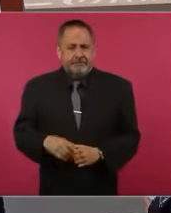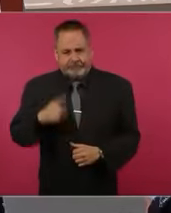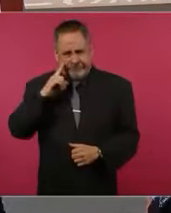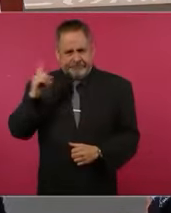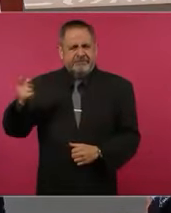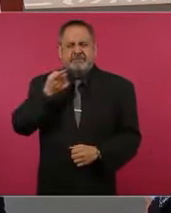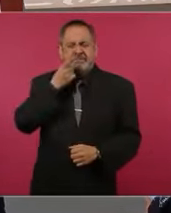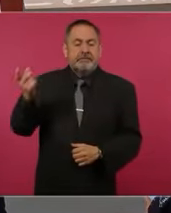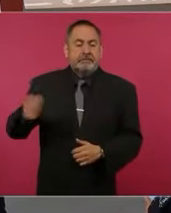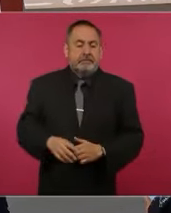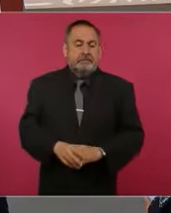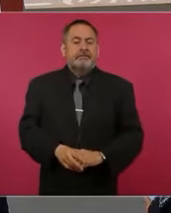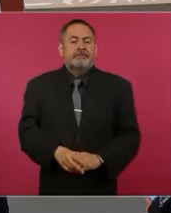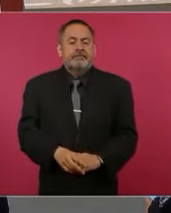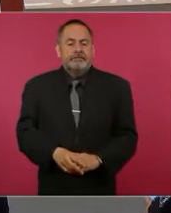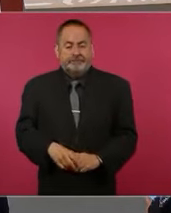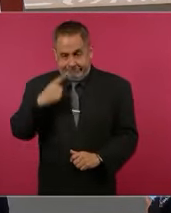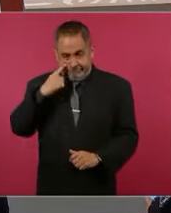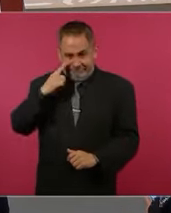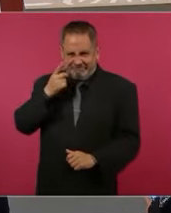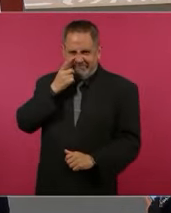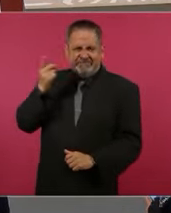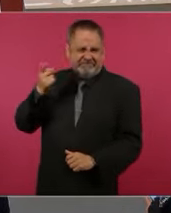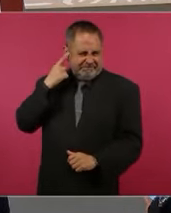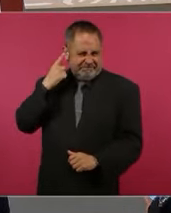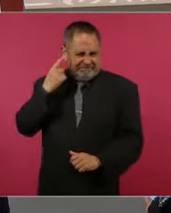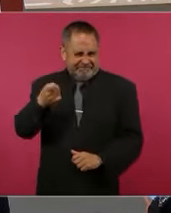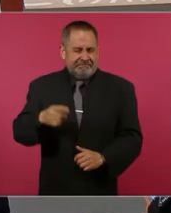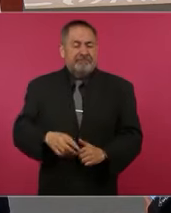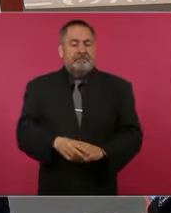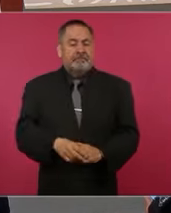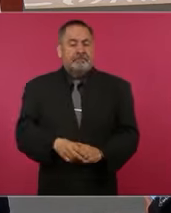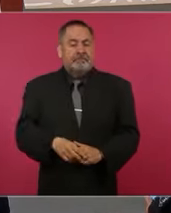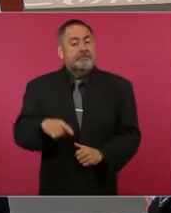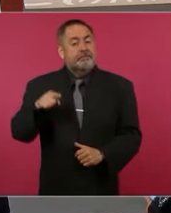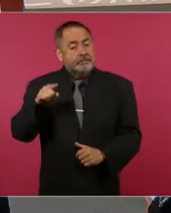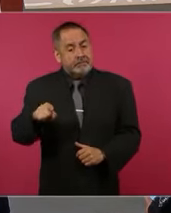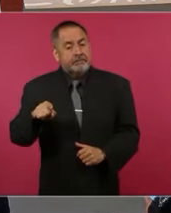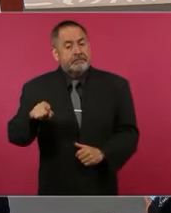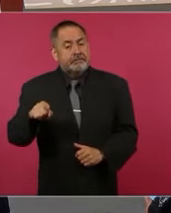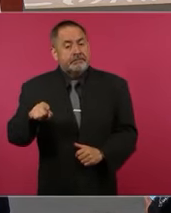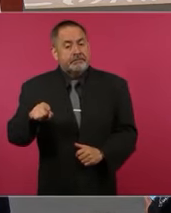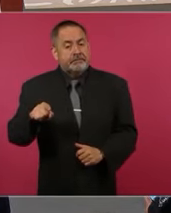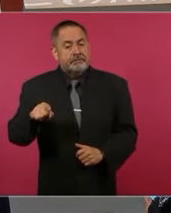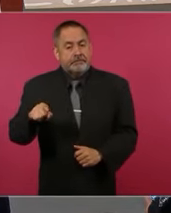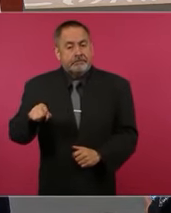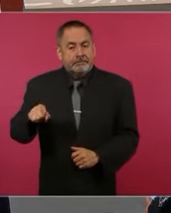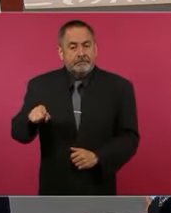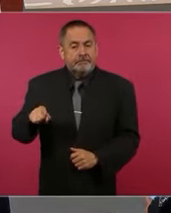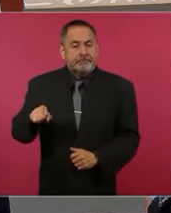¿Qué dice? Véanlo, escúchenlo. Este era con